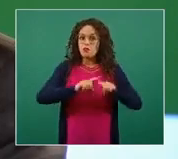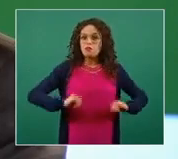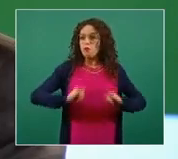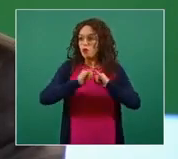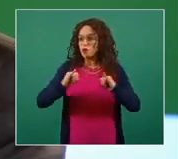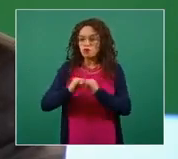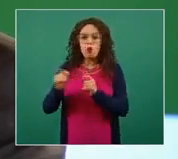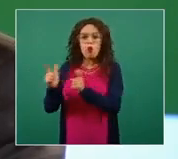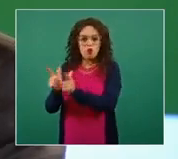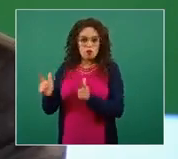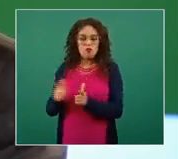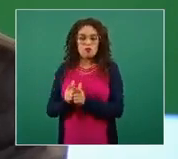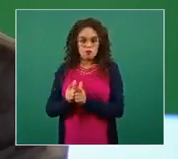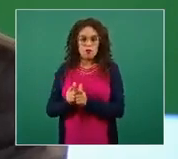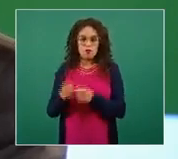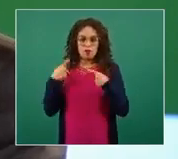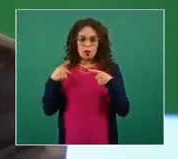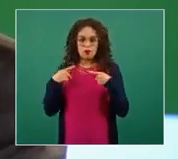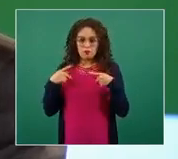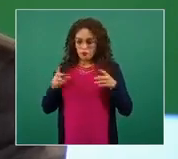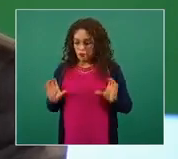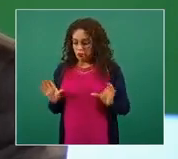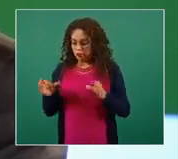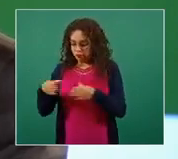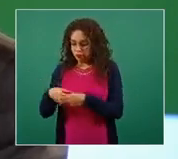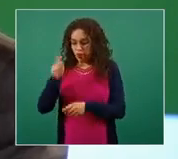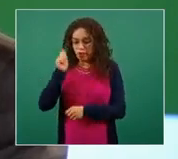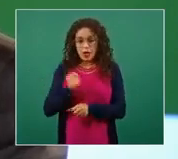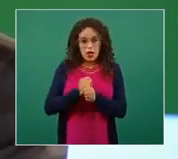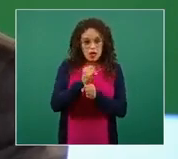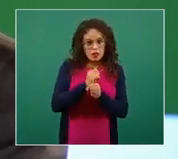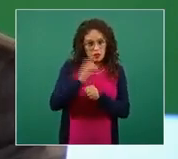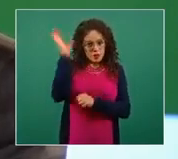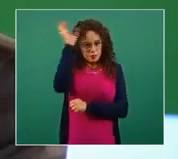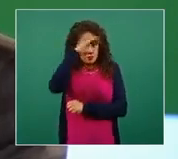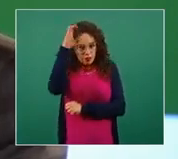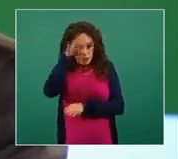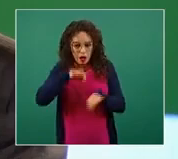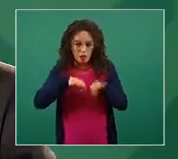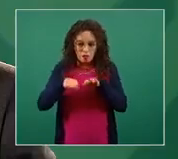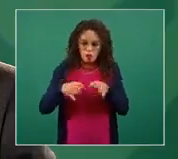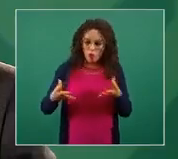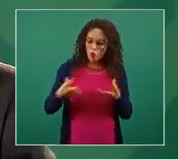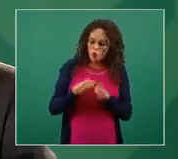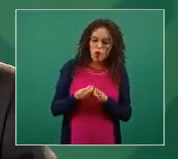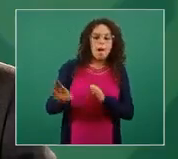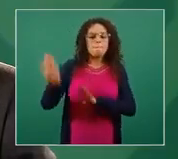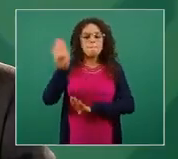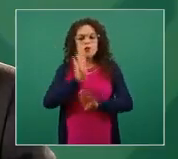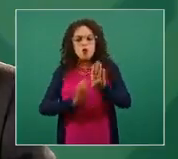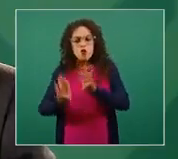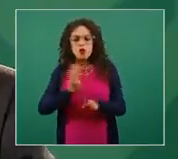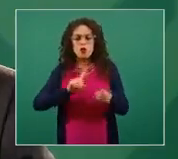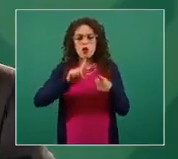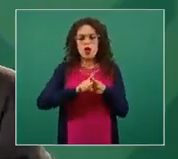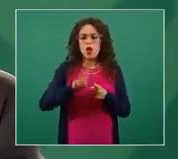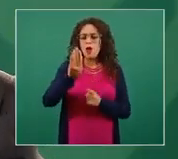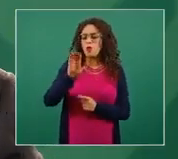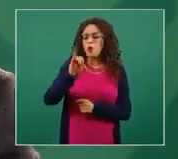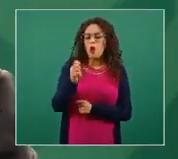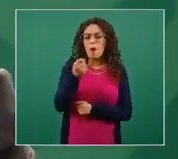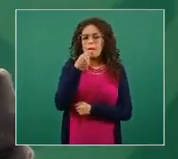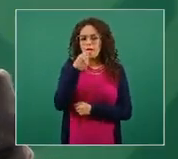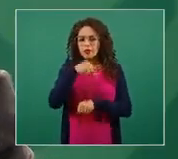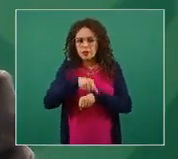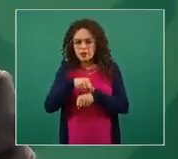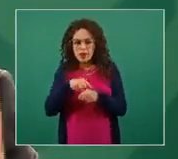instituciones, mayormente públicas, de investigación científica en biología o biomedicina,